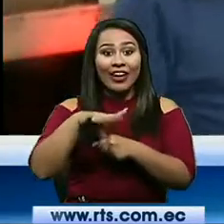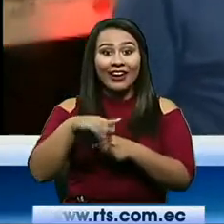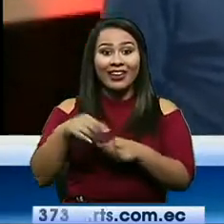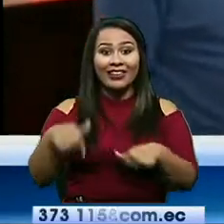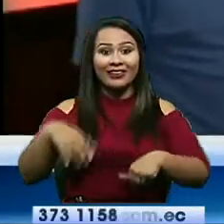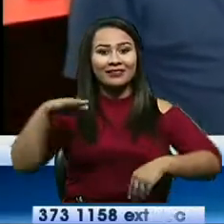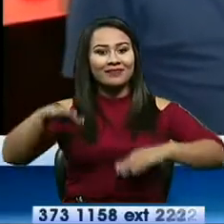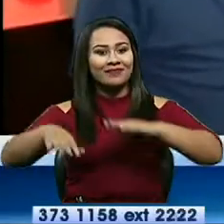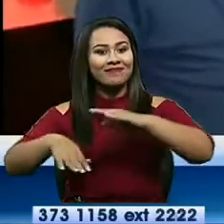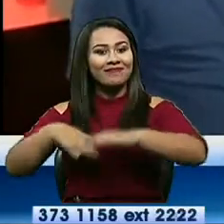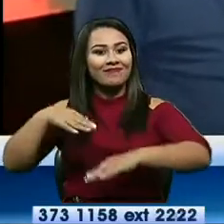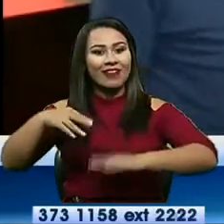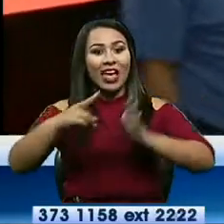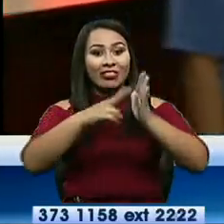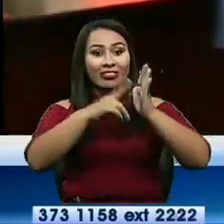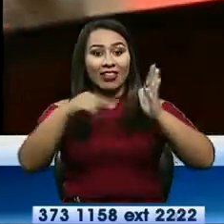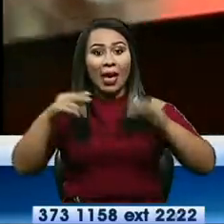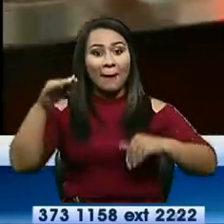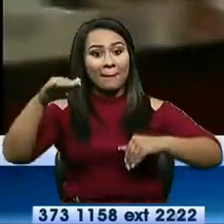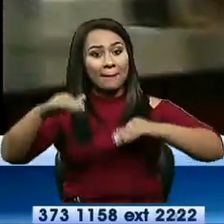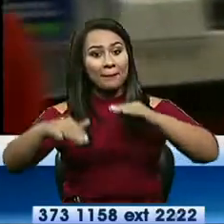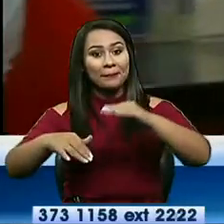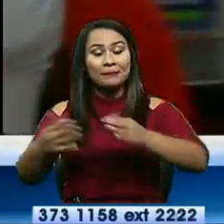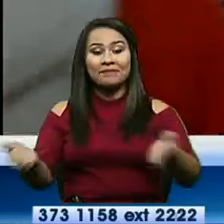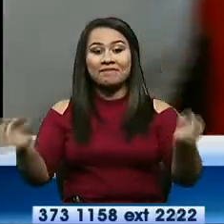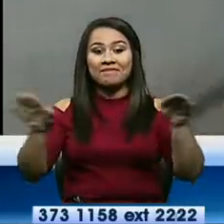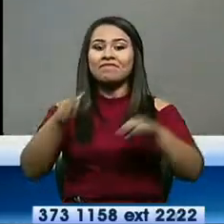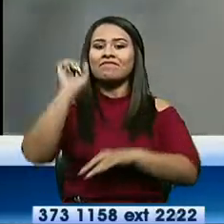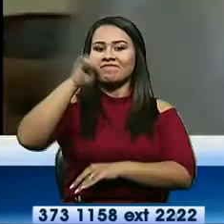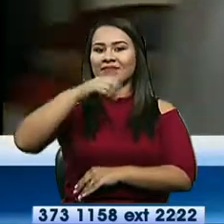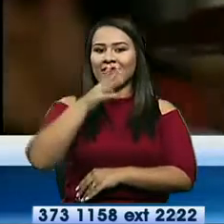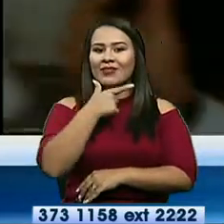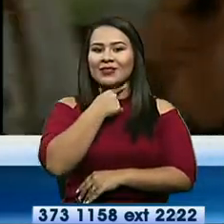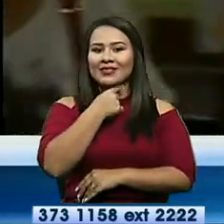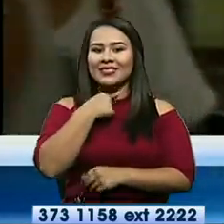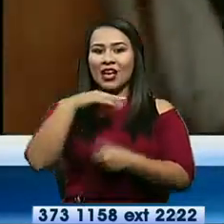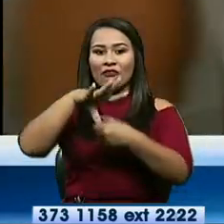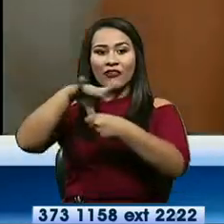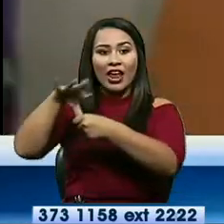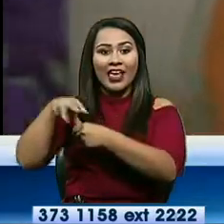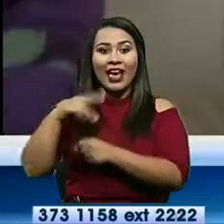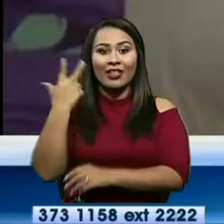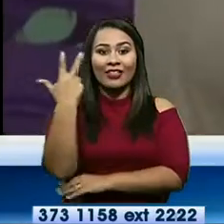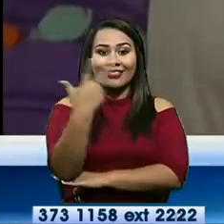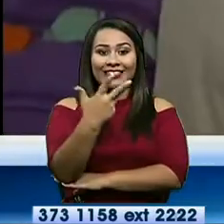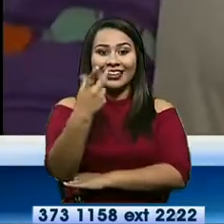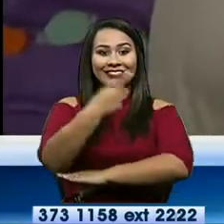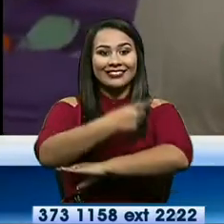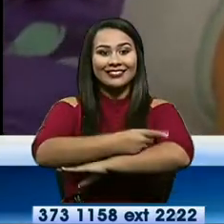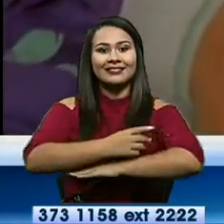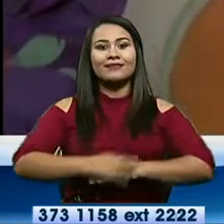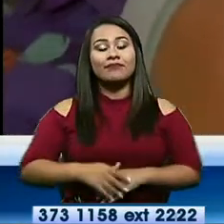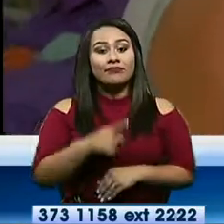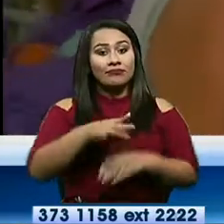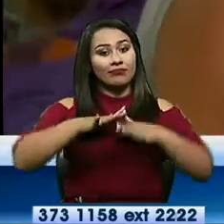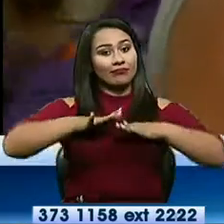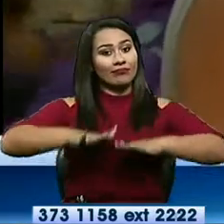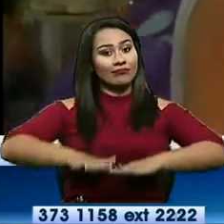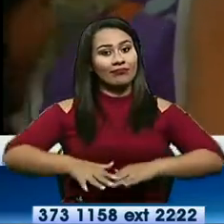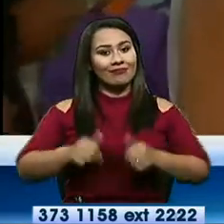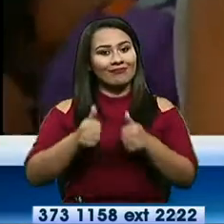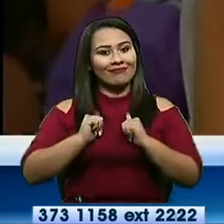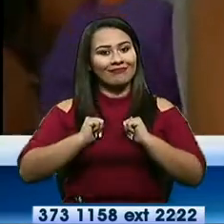estamos yéndonos para Salinas y a disfrutar de este feriado. ¿Son tres días de alguna manera de tranquilidad, descanso que se